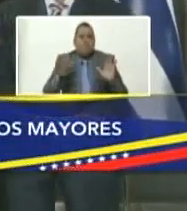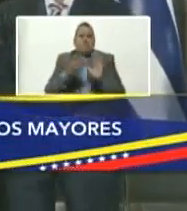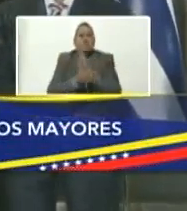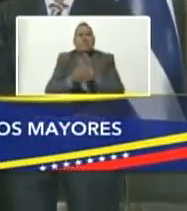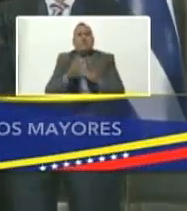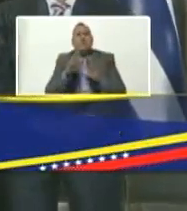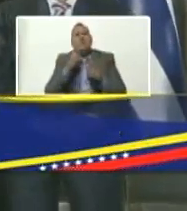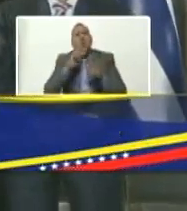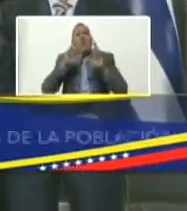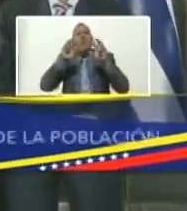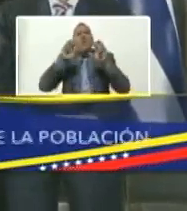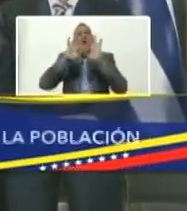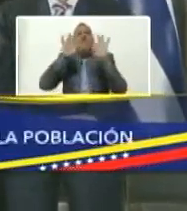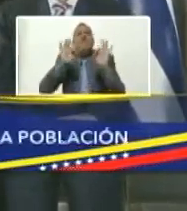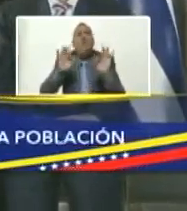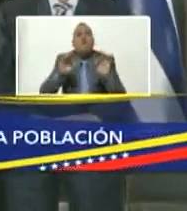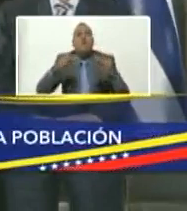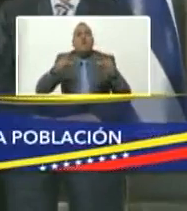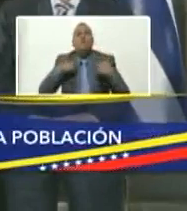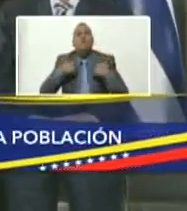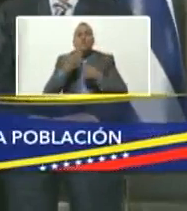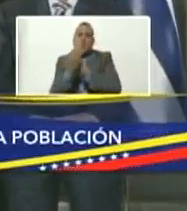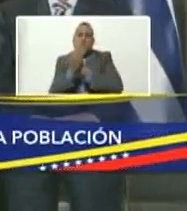nueva normalidad biosegura.